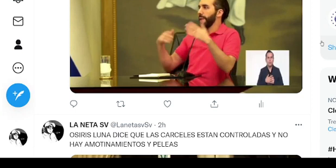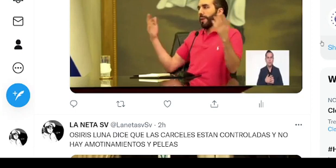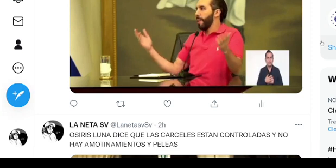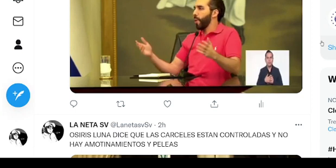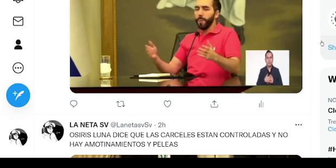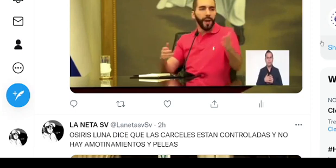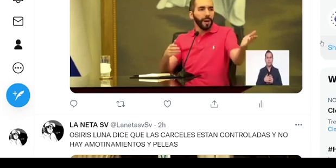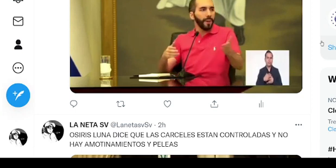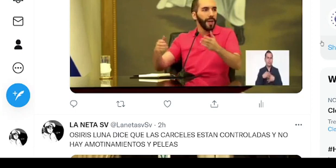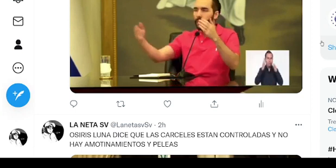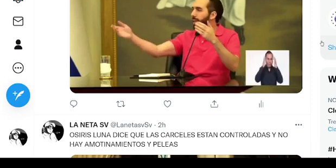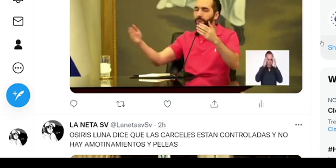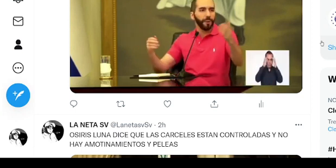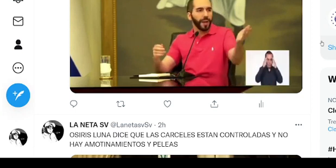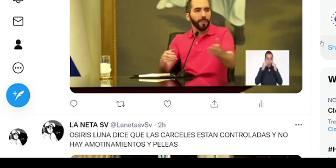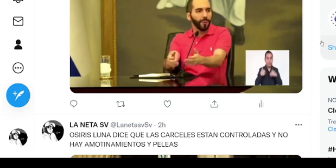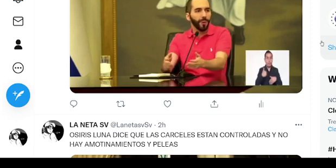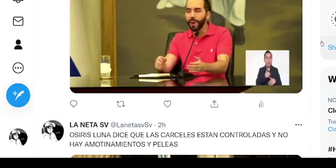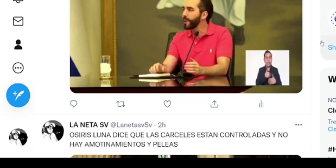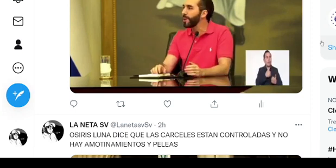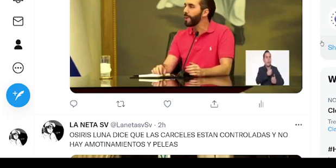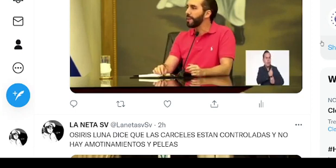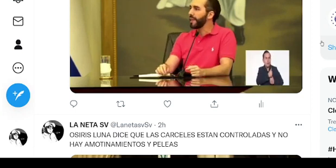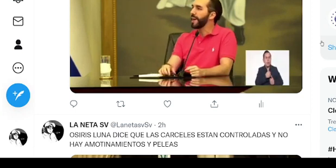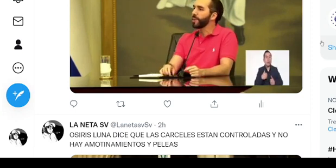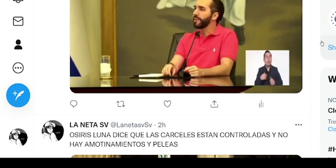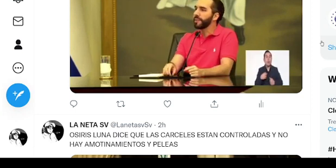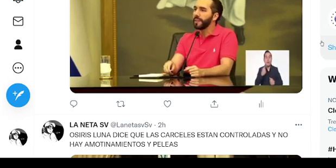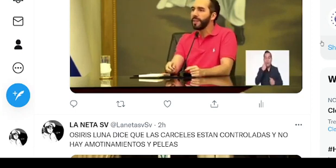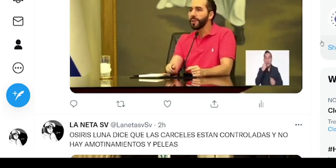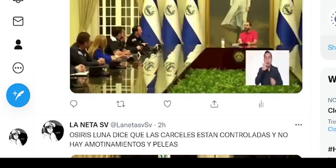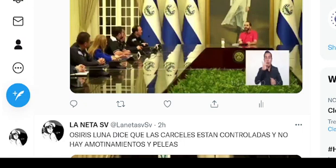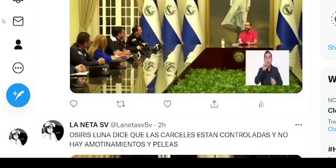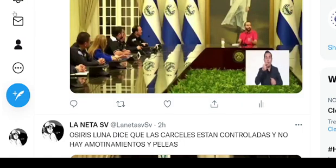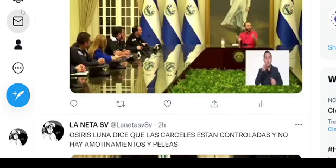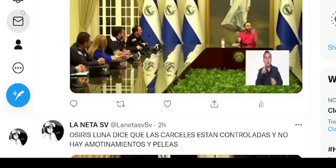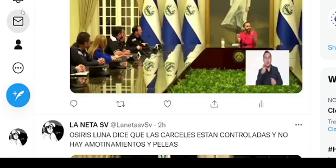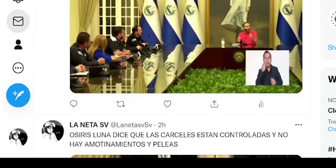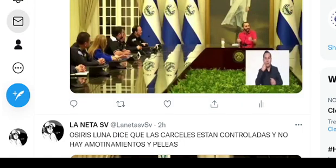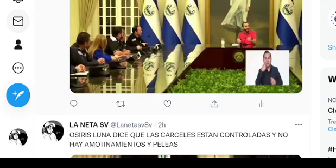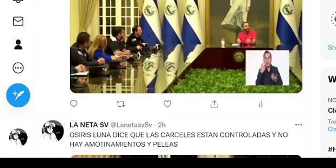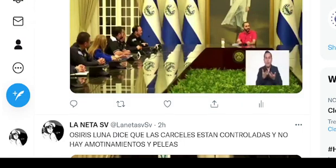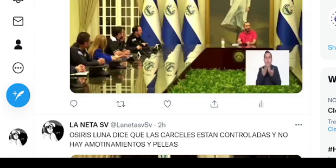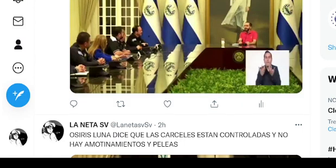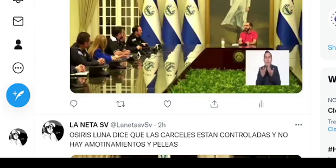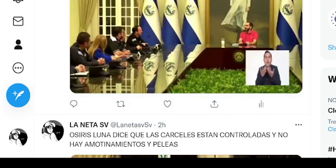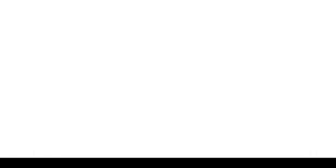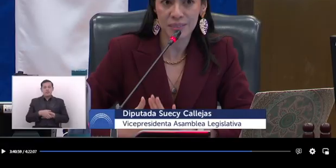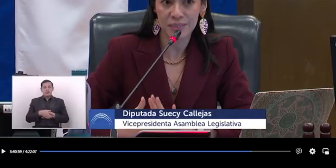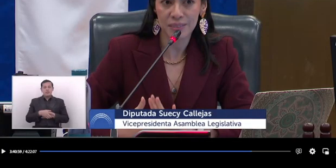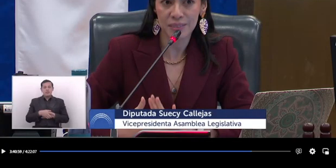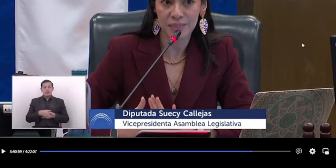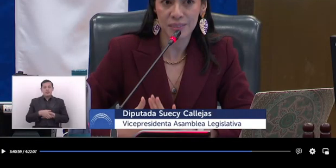guión, repetir lo mismo para hacer que armar al ejecutivo. Pero veamos lo que dice acá